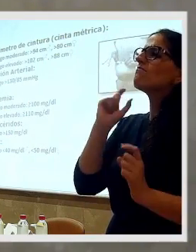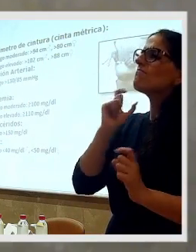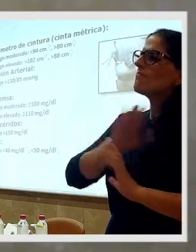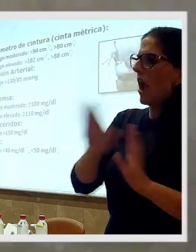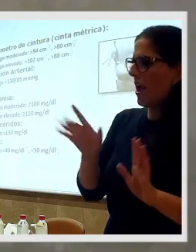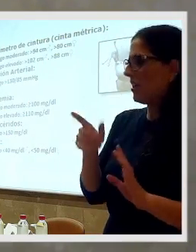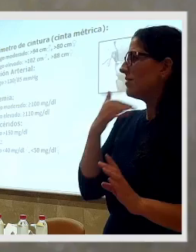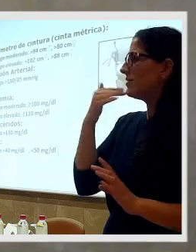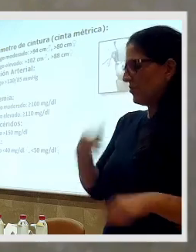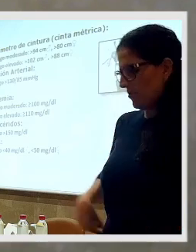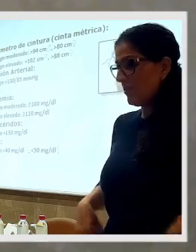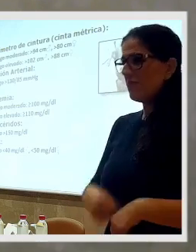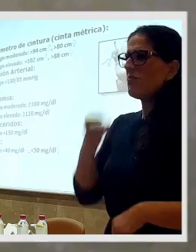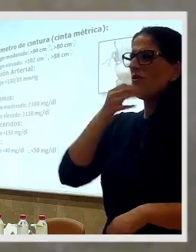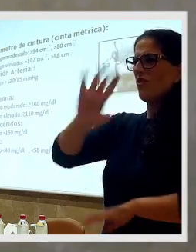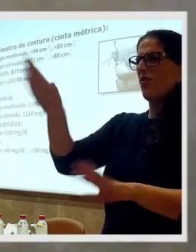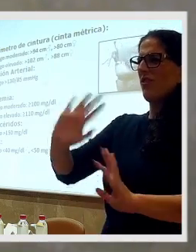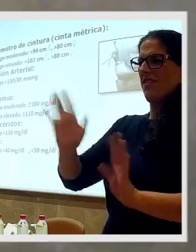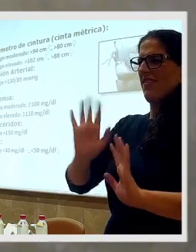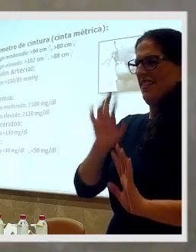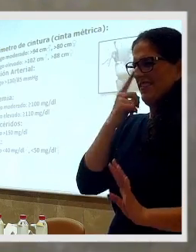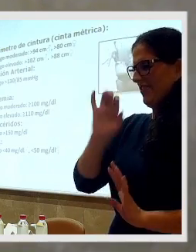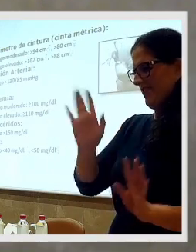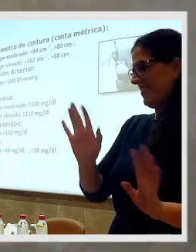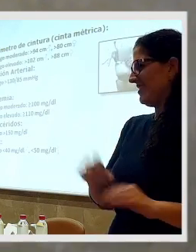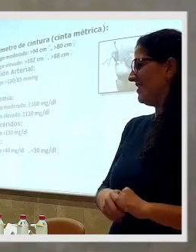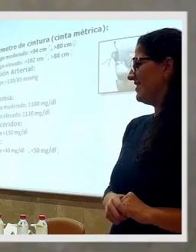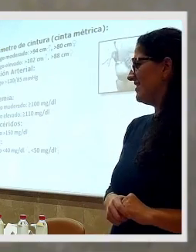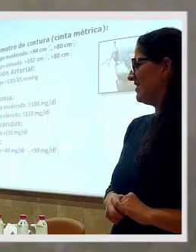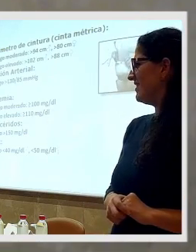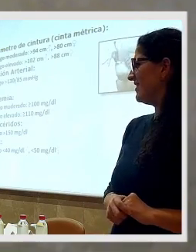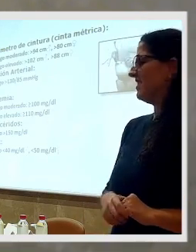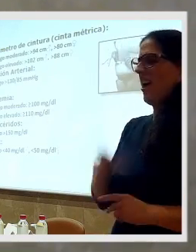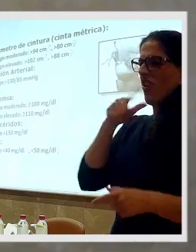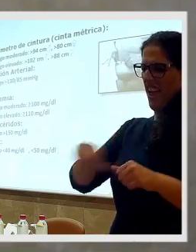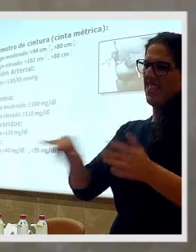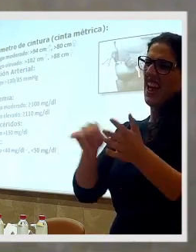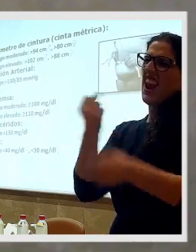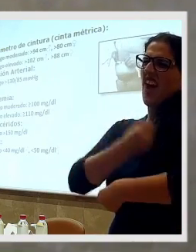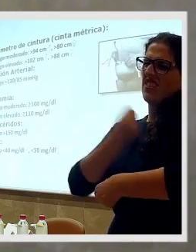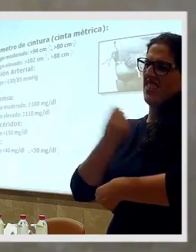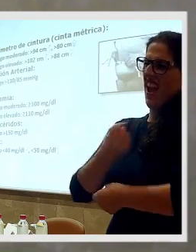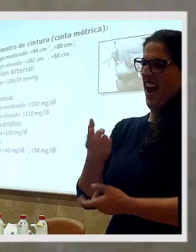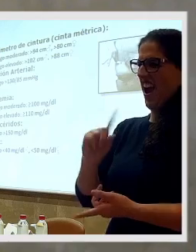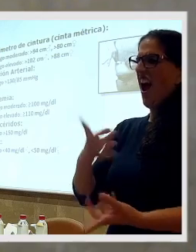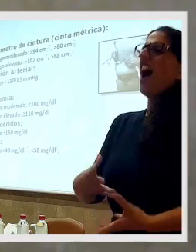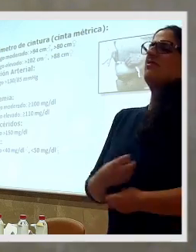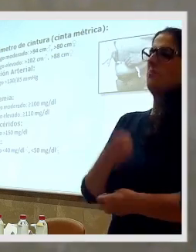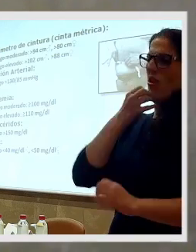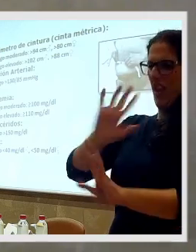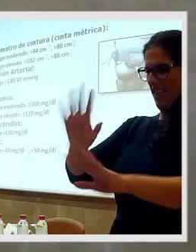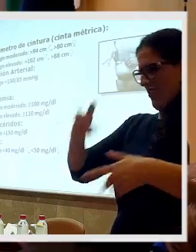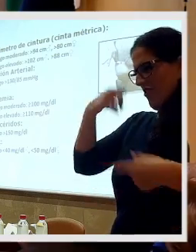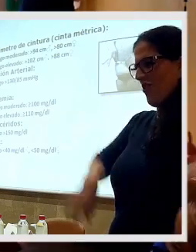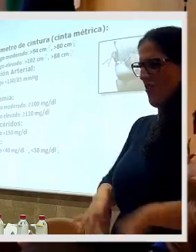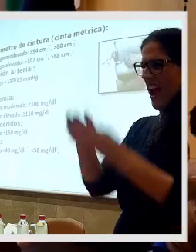ya os digo, no lo midáis porque no es tampoco la cuestión de fastidiar las Navidades a nadie. Realmente las personas, es